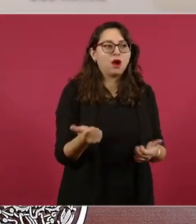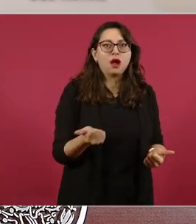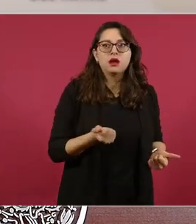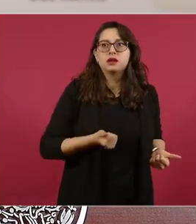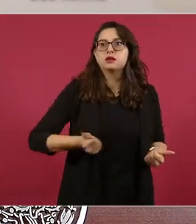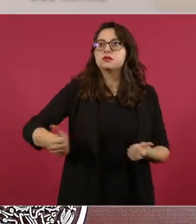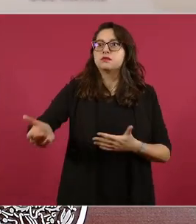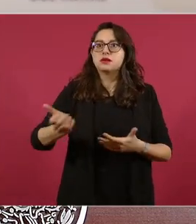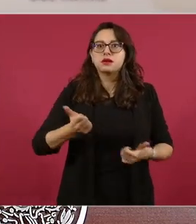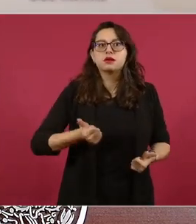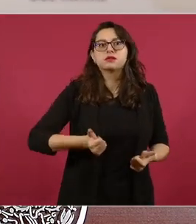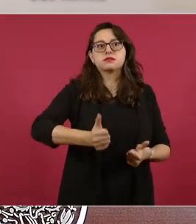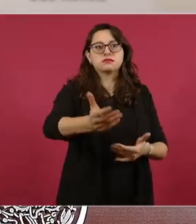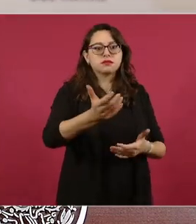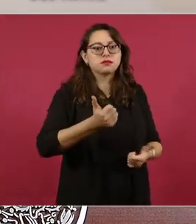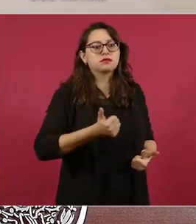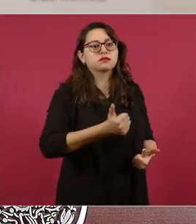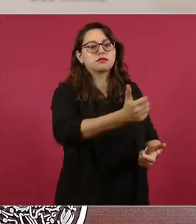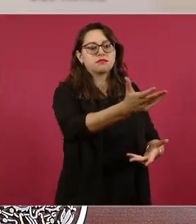para